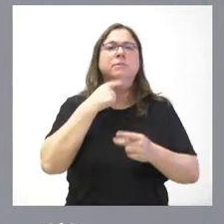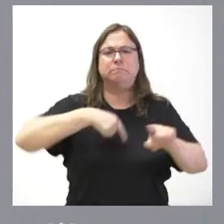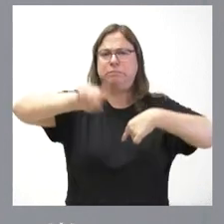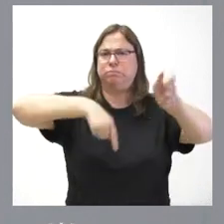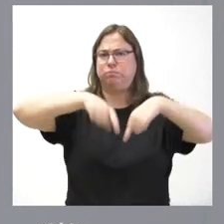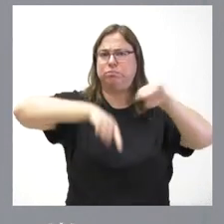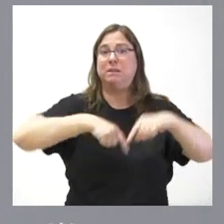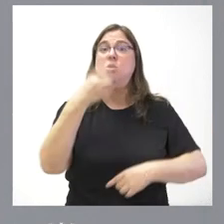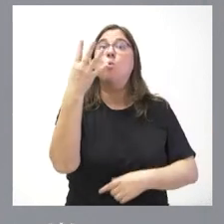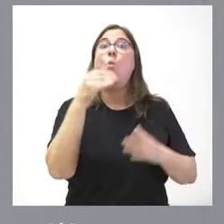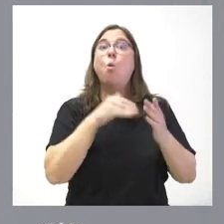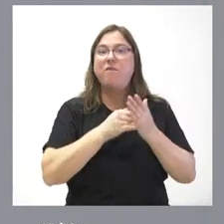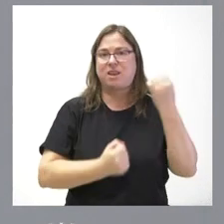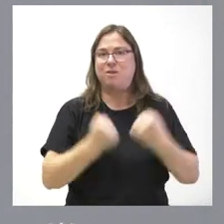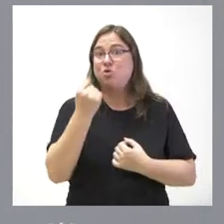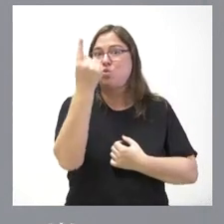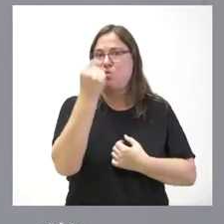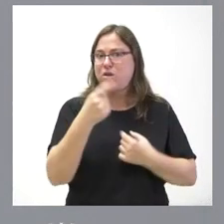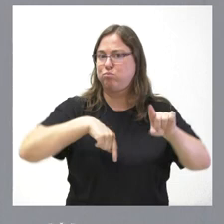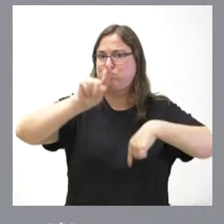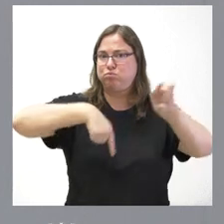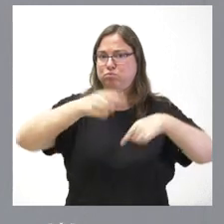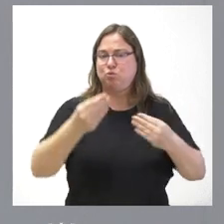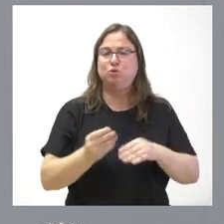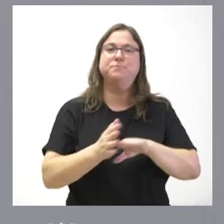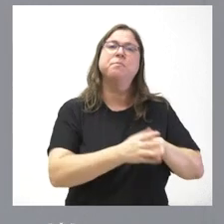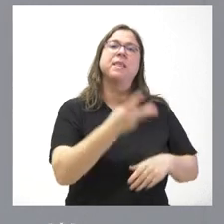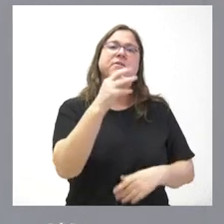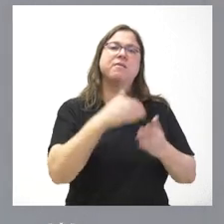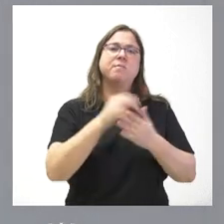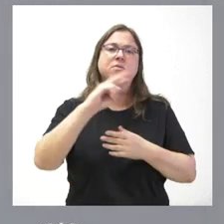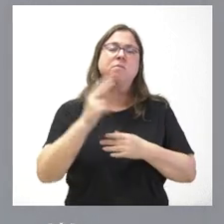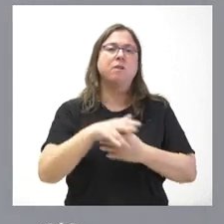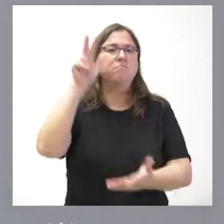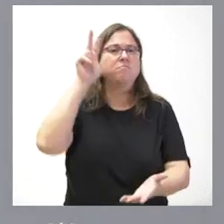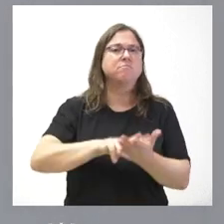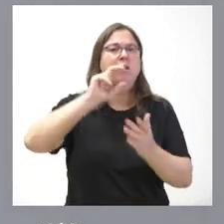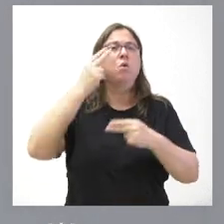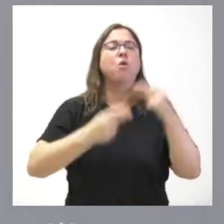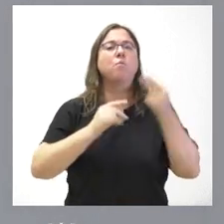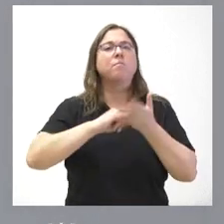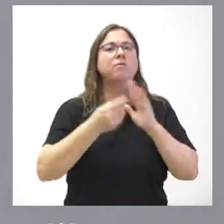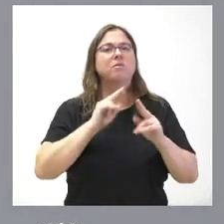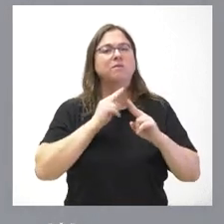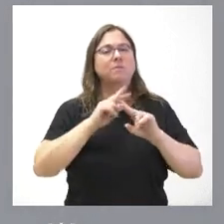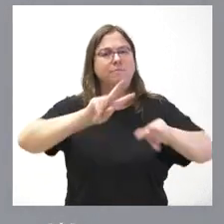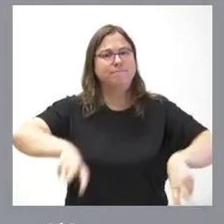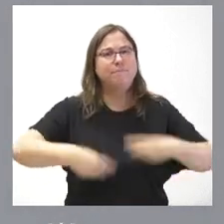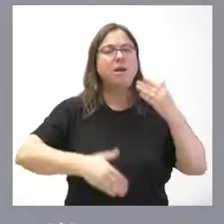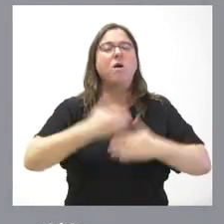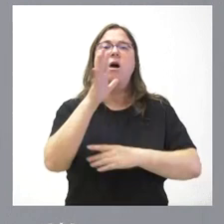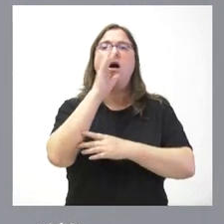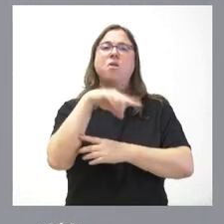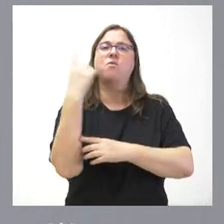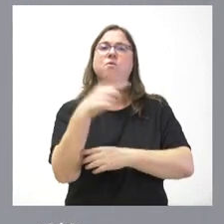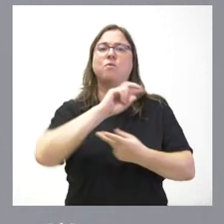4000 vehículos al día 30 millones de euros para licitar las obras del proyecto de modernización de regadíos de la comunidad